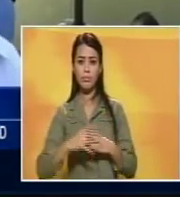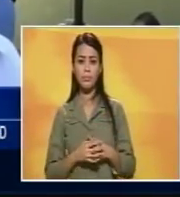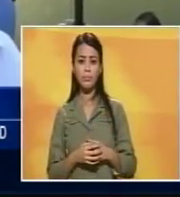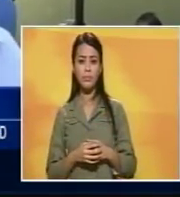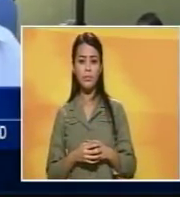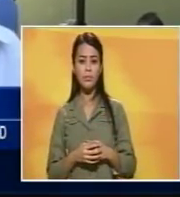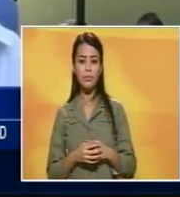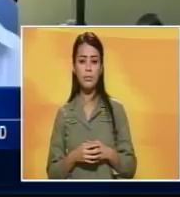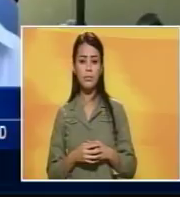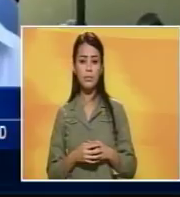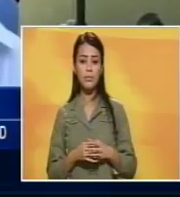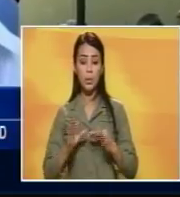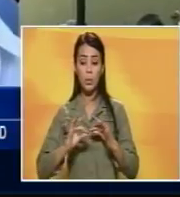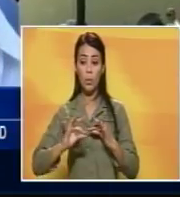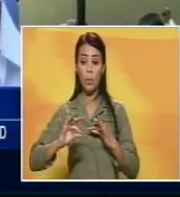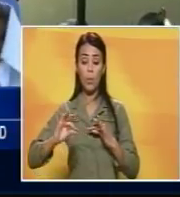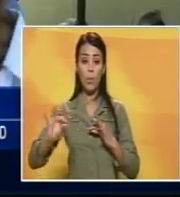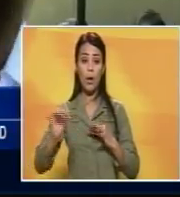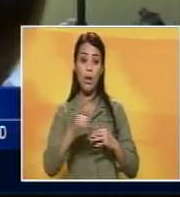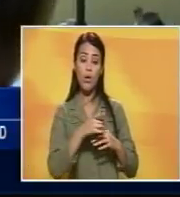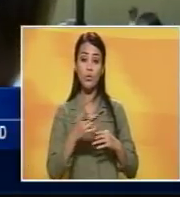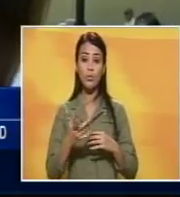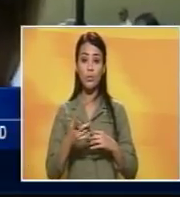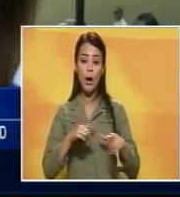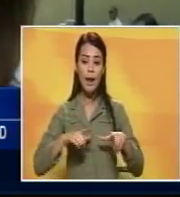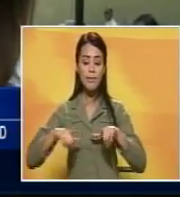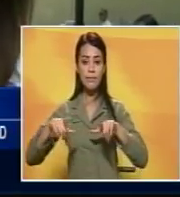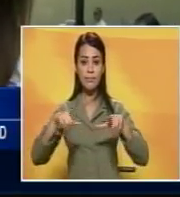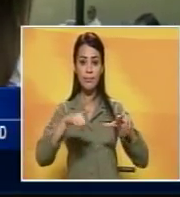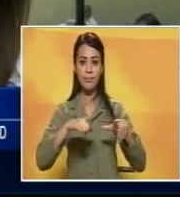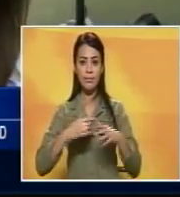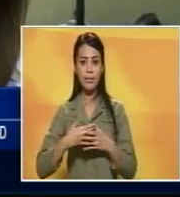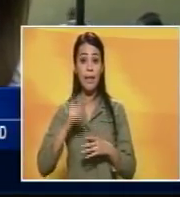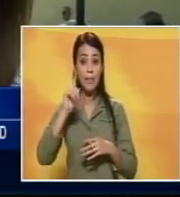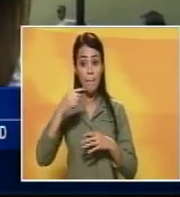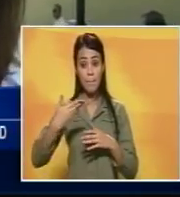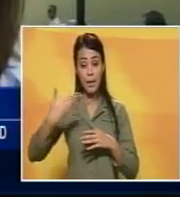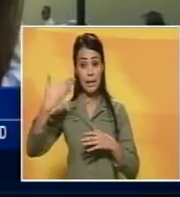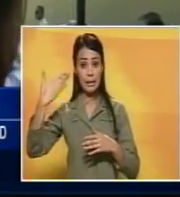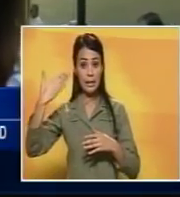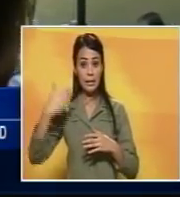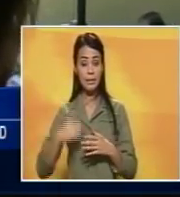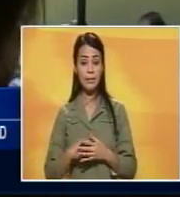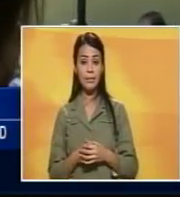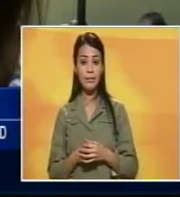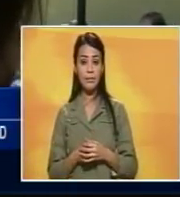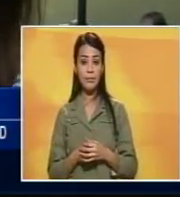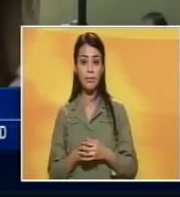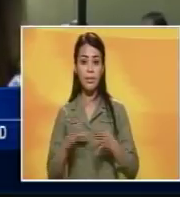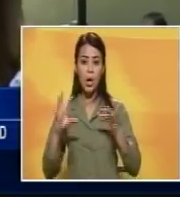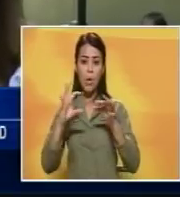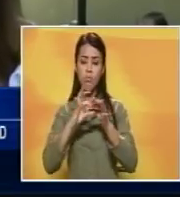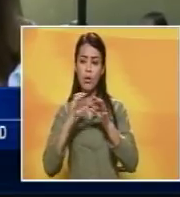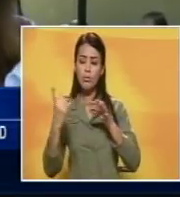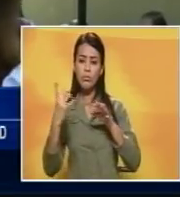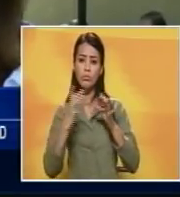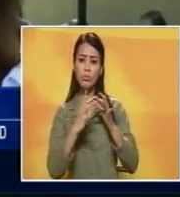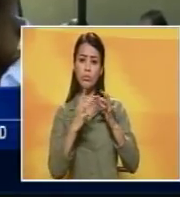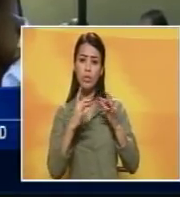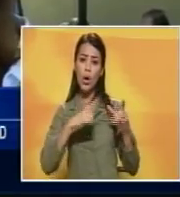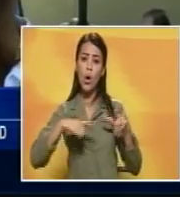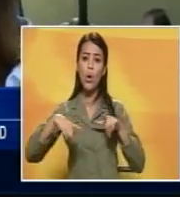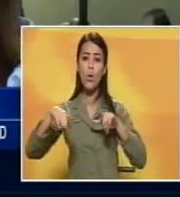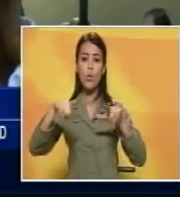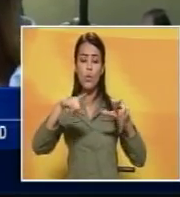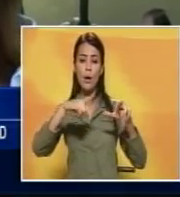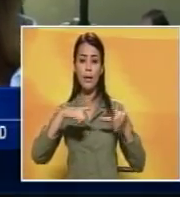se llega hasta el anil de ambos lados, y luego por aquí atrás, por donde está Negrés, se une con la redoma de la Viña y el Museo al